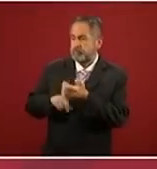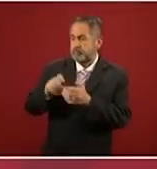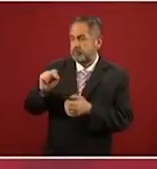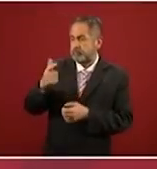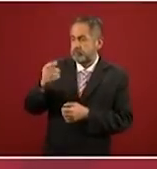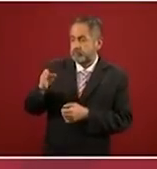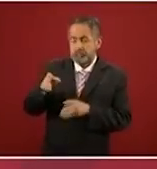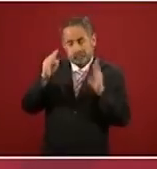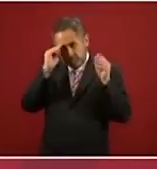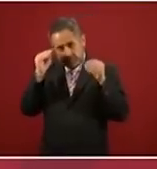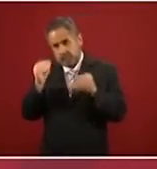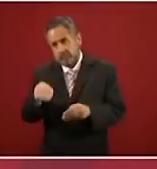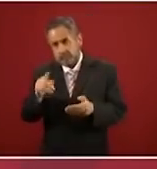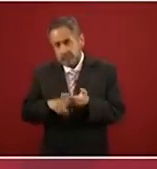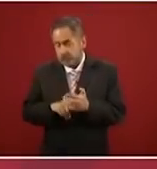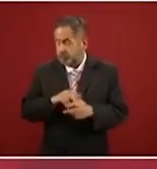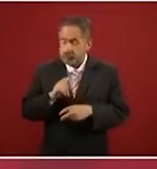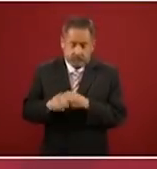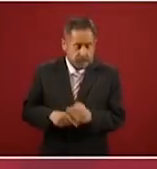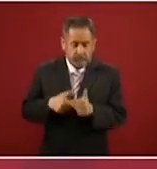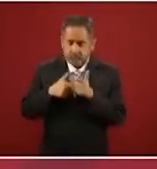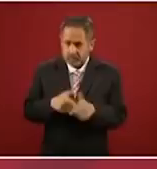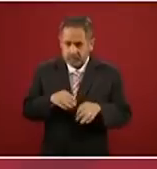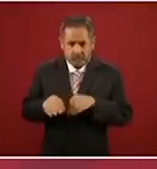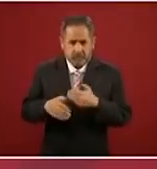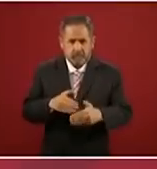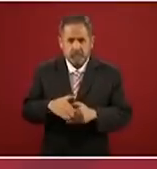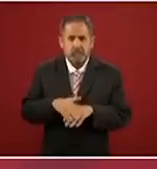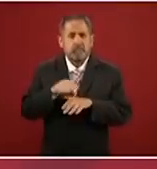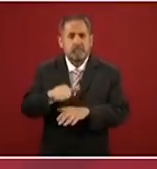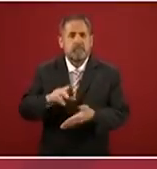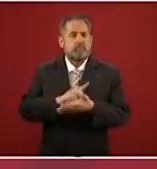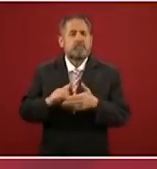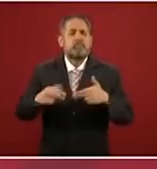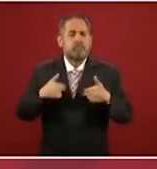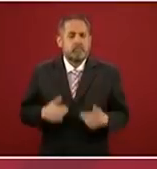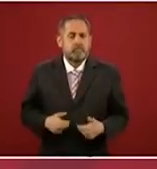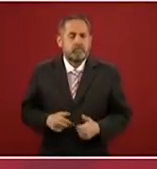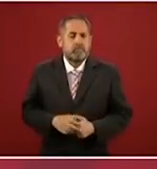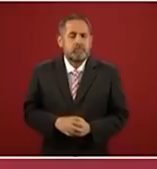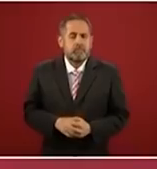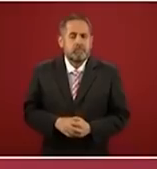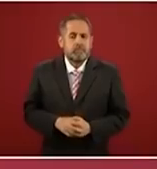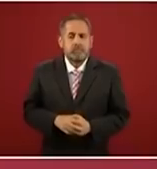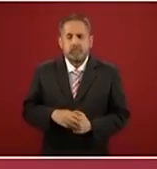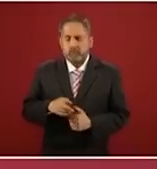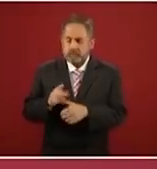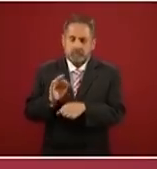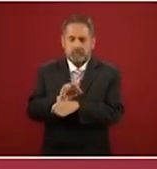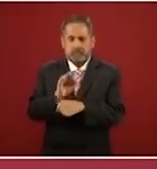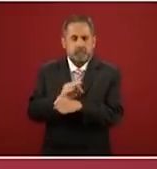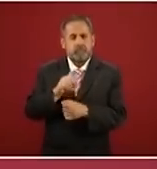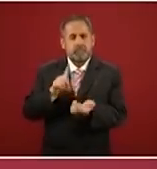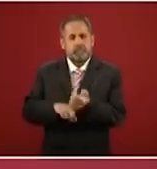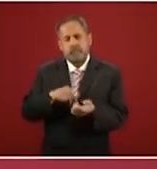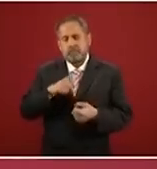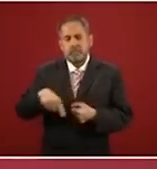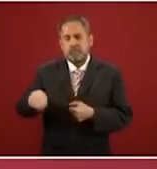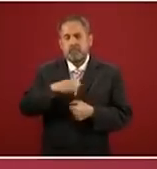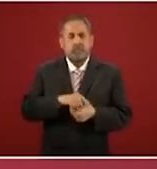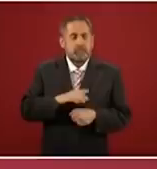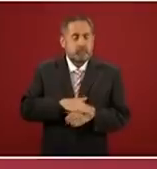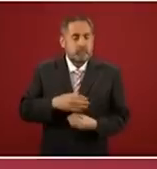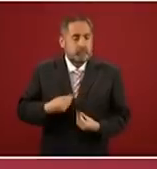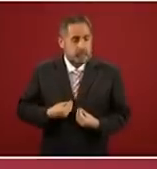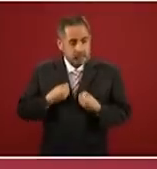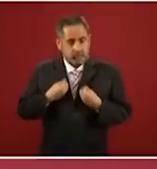esto y va a seguir todo lo que es derechos humanos y la protección a la vida de